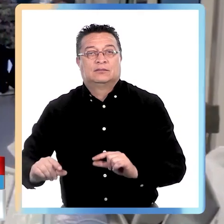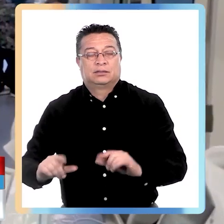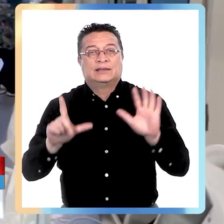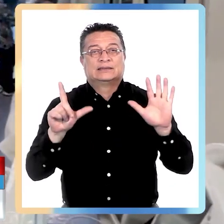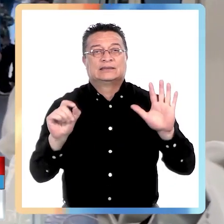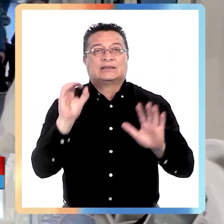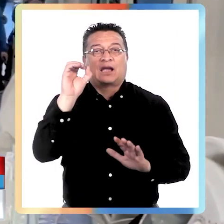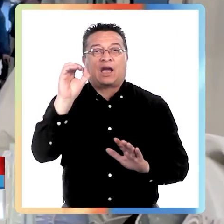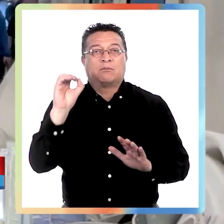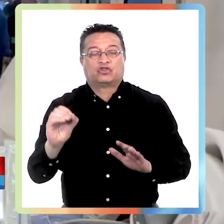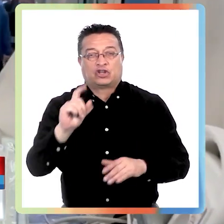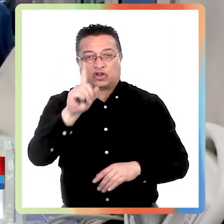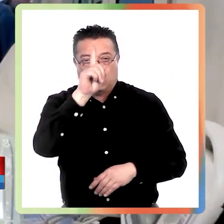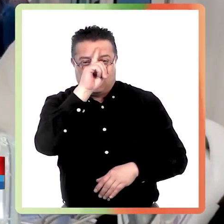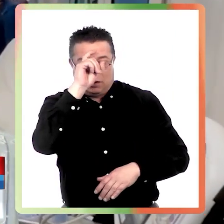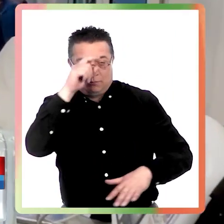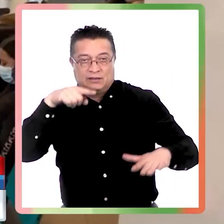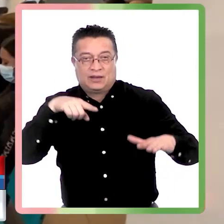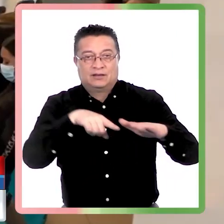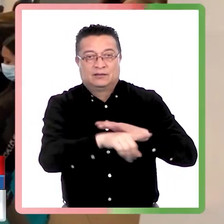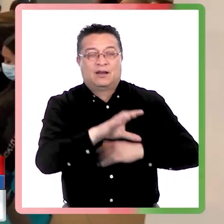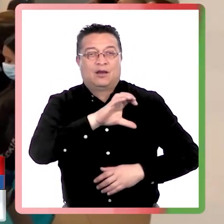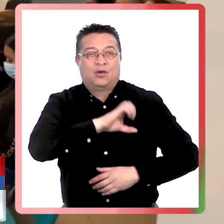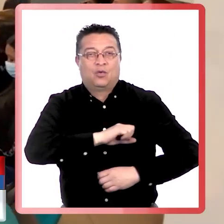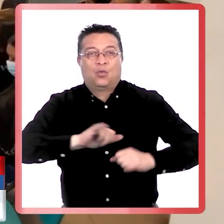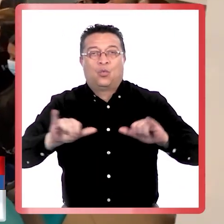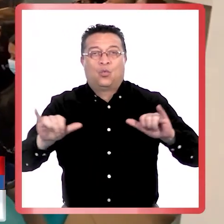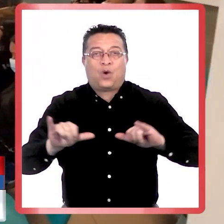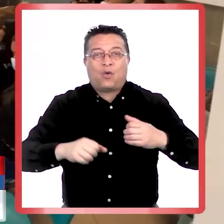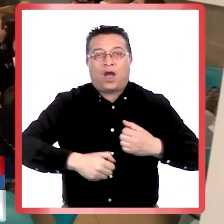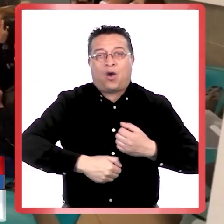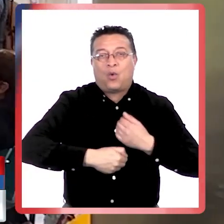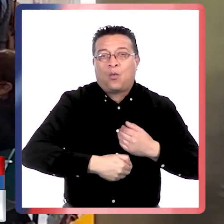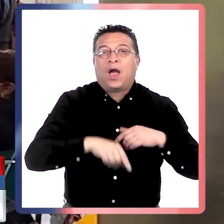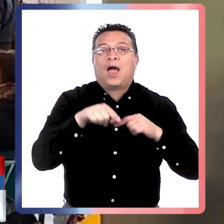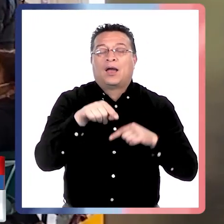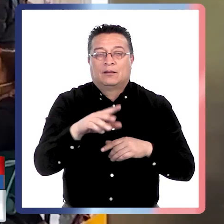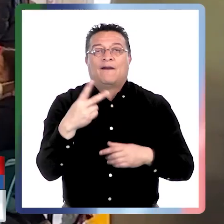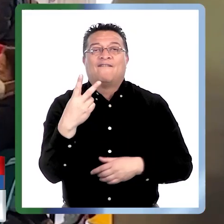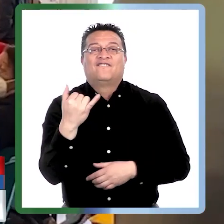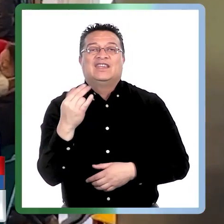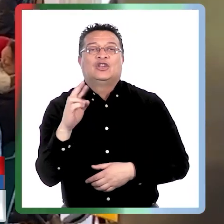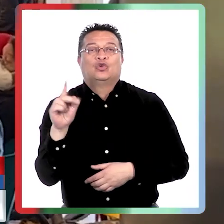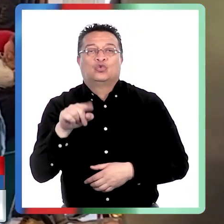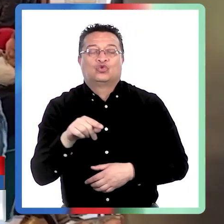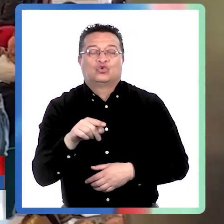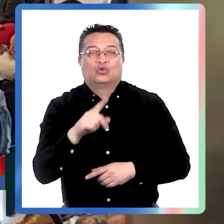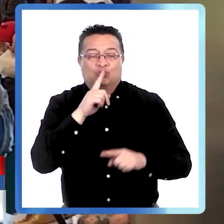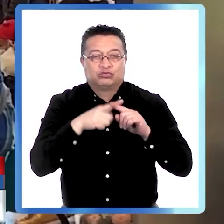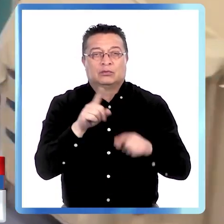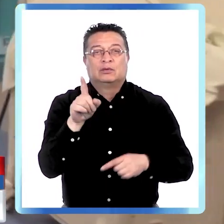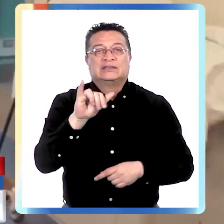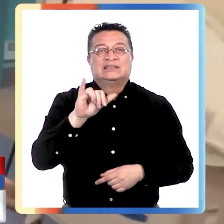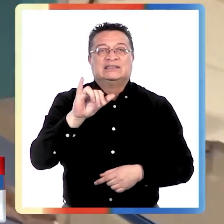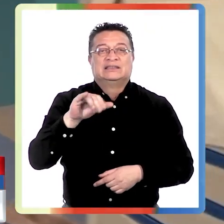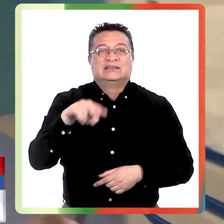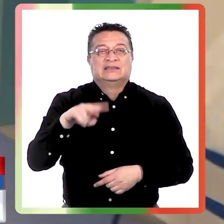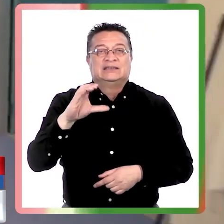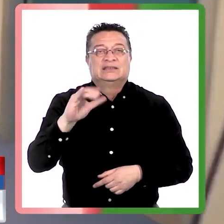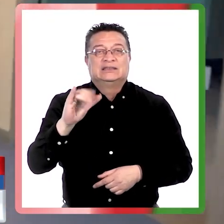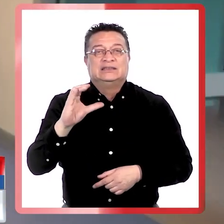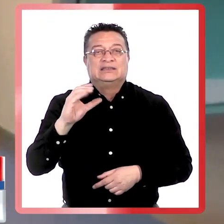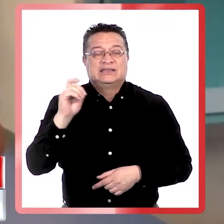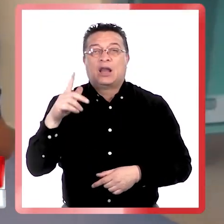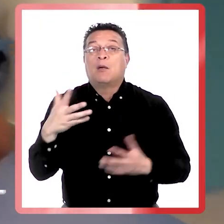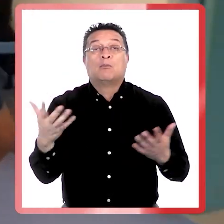disminución del 70% en las hospitalizaciones de lactantes debido al virus sincicial, atribuido